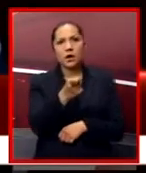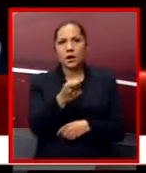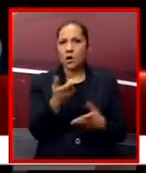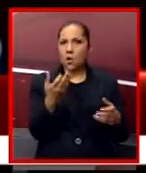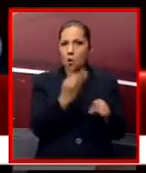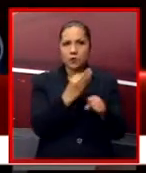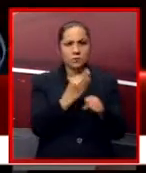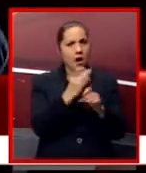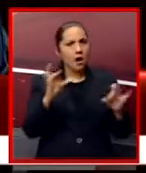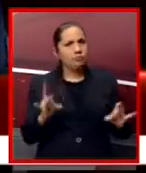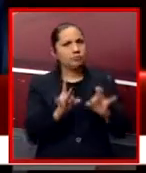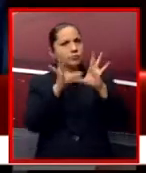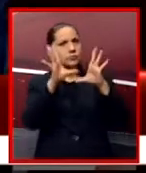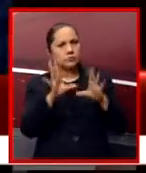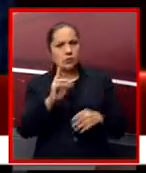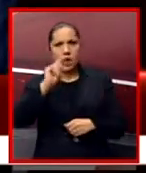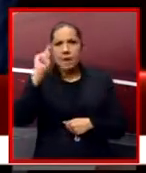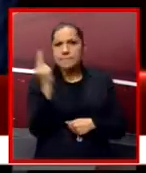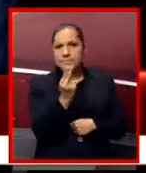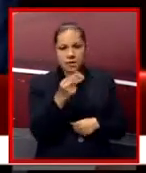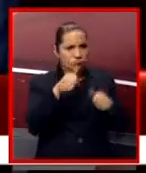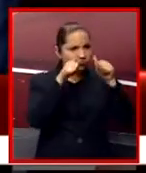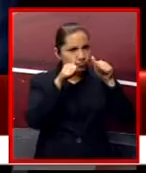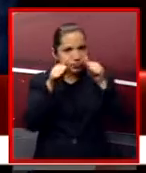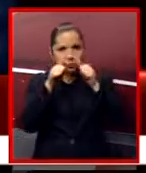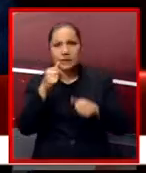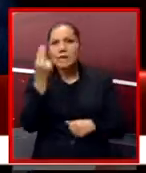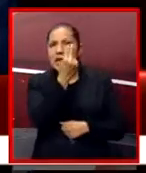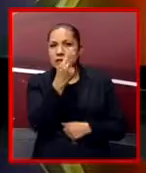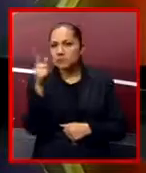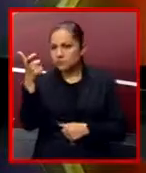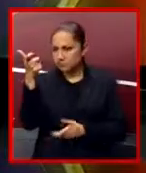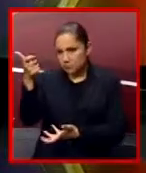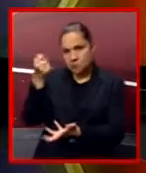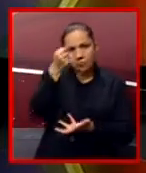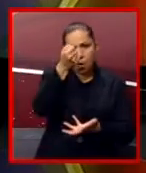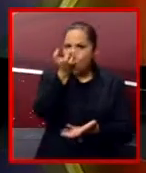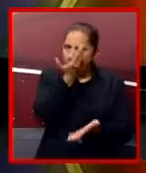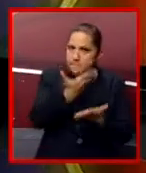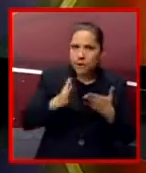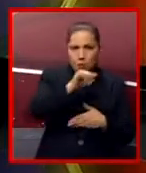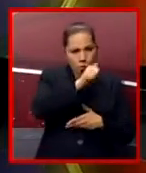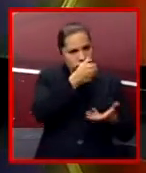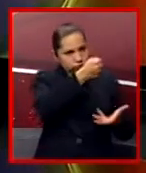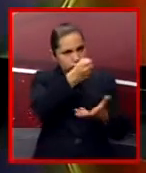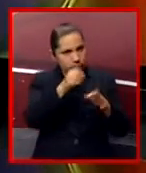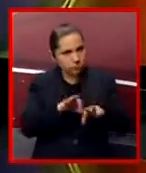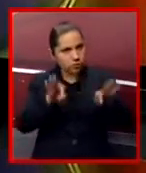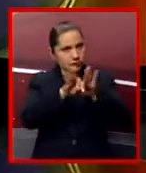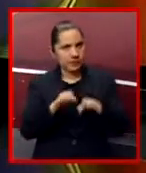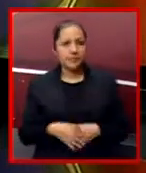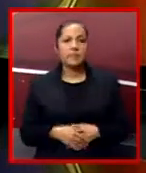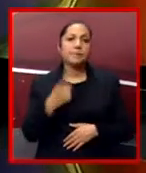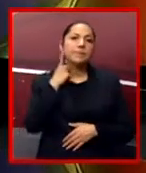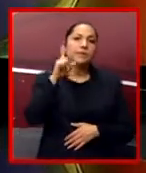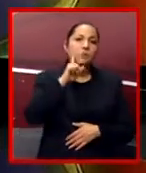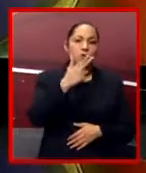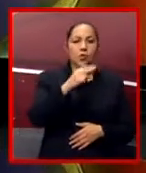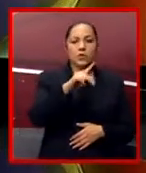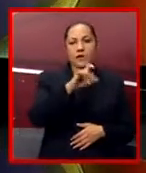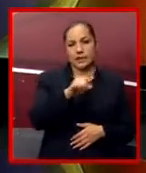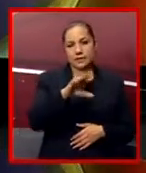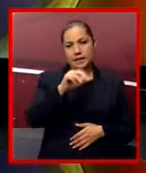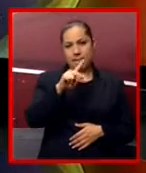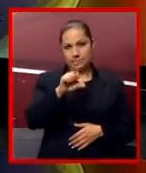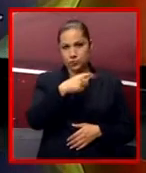mayor eficiencia en el ejercicio de los recursos públicos. Por Acción Nacional, la diputada Alejandra Gutiérrez Campos